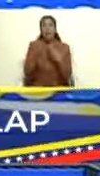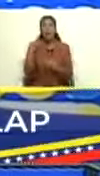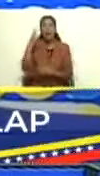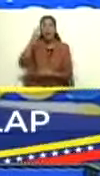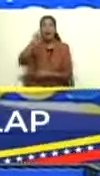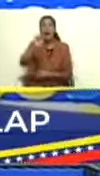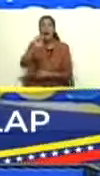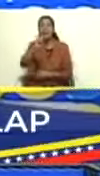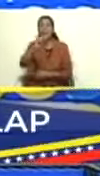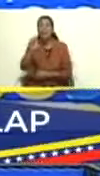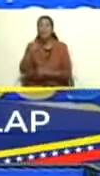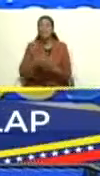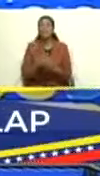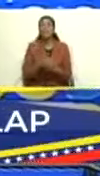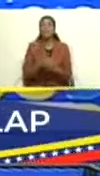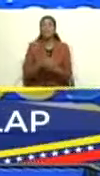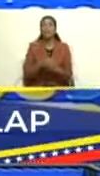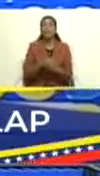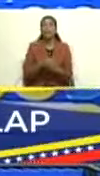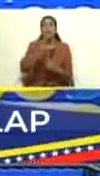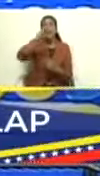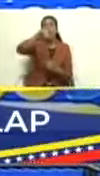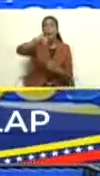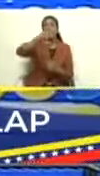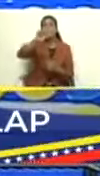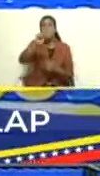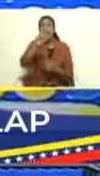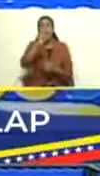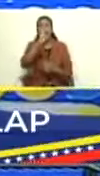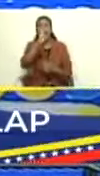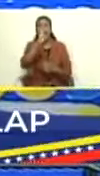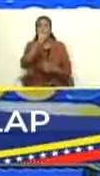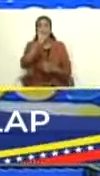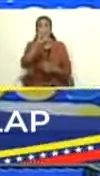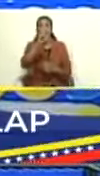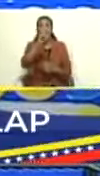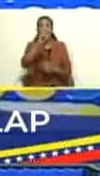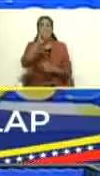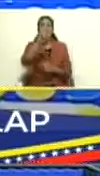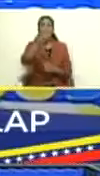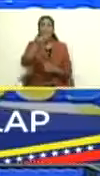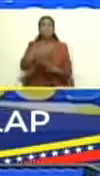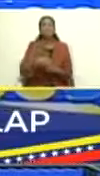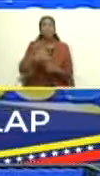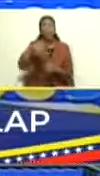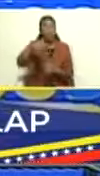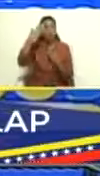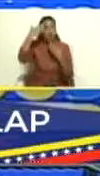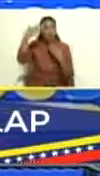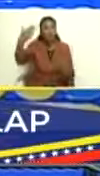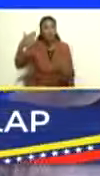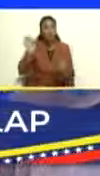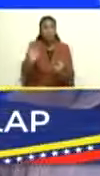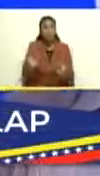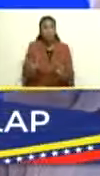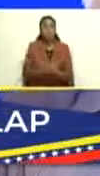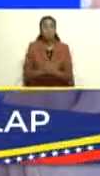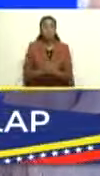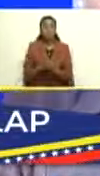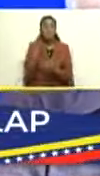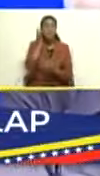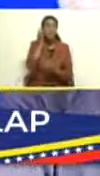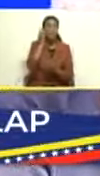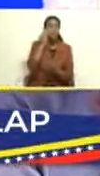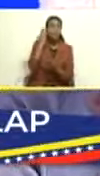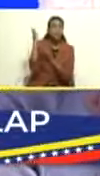Maybelín Castro Tizoy. Maybelín. Mi saludo, ahorita la saludé, estuvimos hablando. Esta